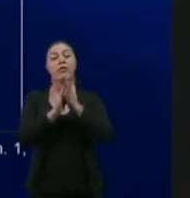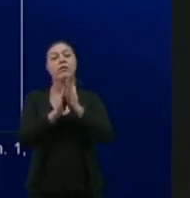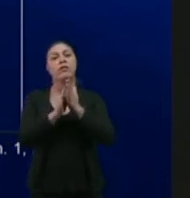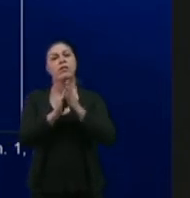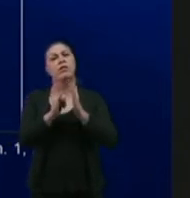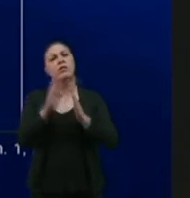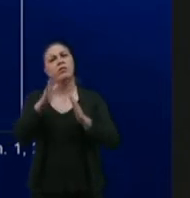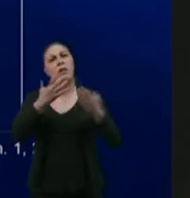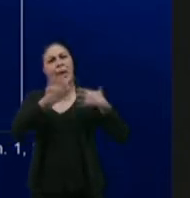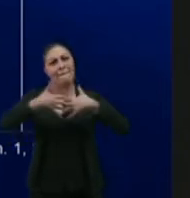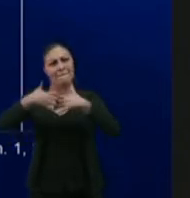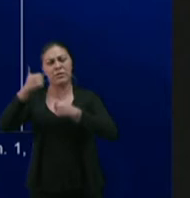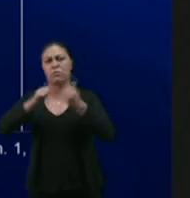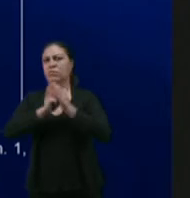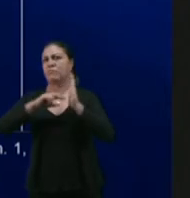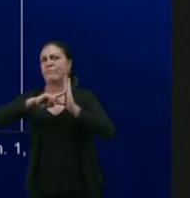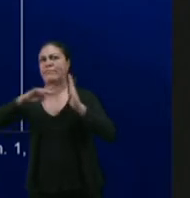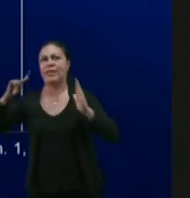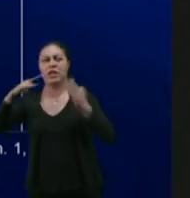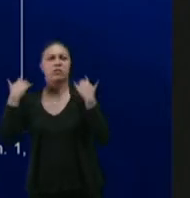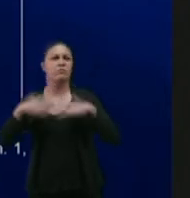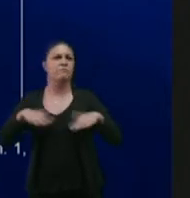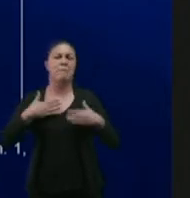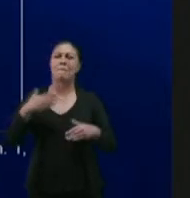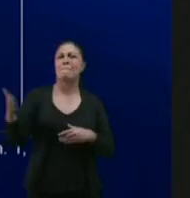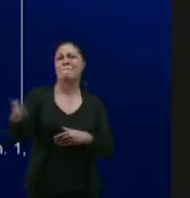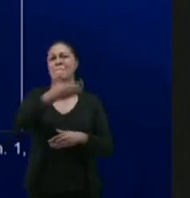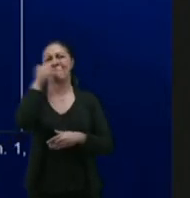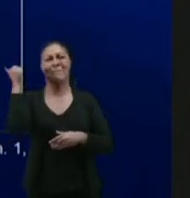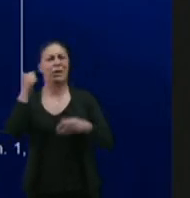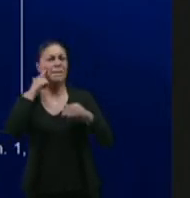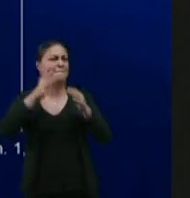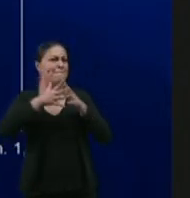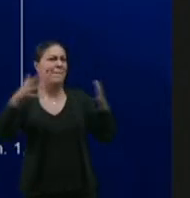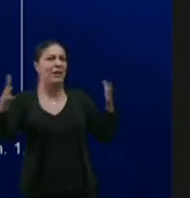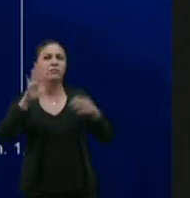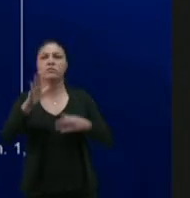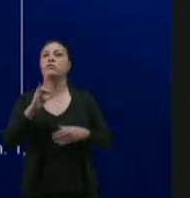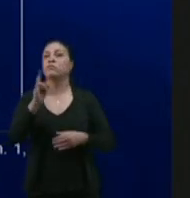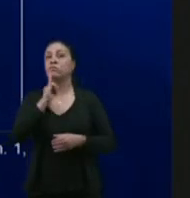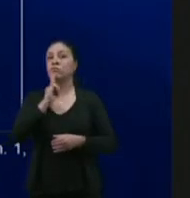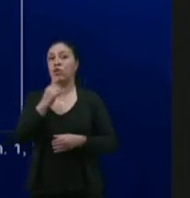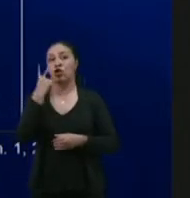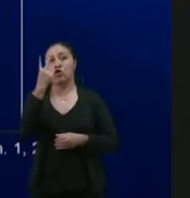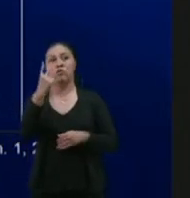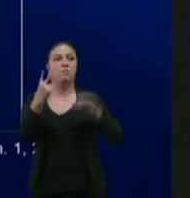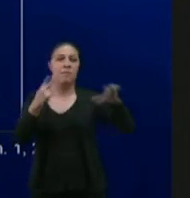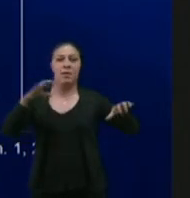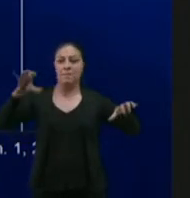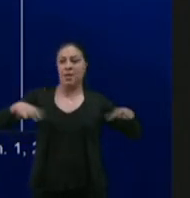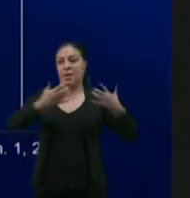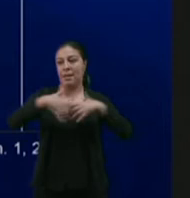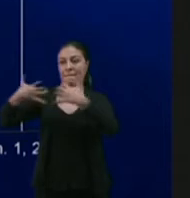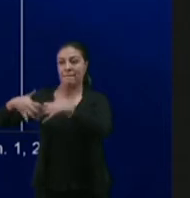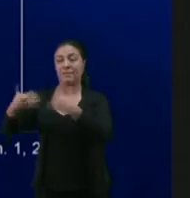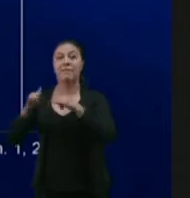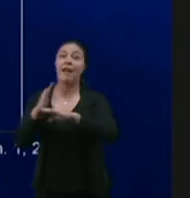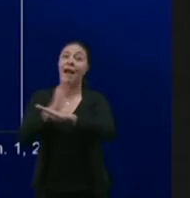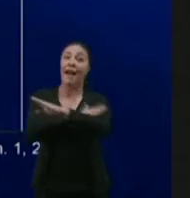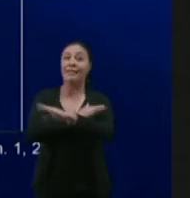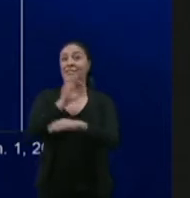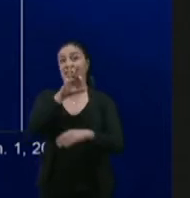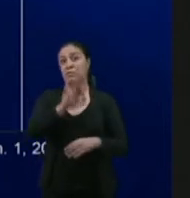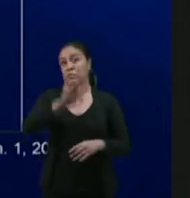empresas tecnológicas más grandes de Estados Unidos. Y había un periodo en que estas dos empresas pasaron de un 3% de